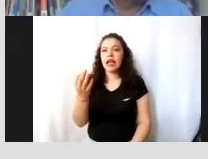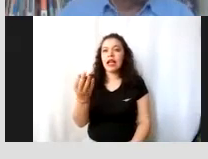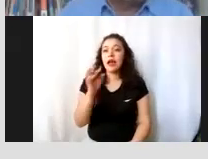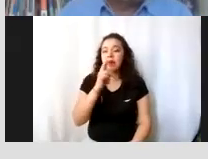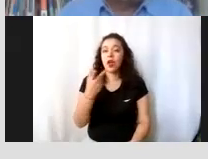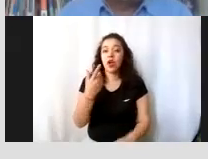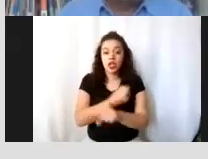transfusiones sanguíneas y tampoco